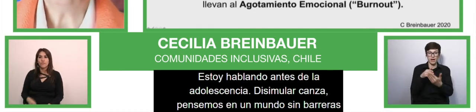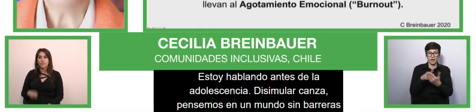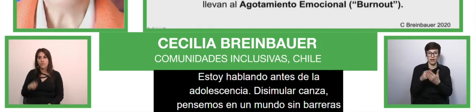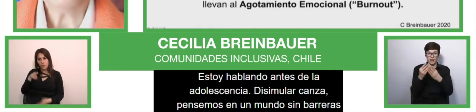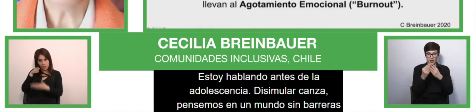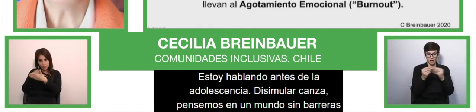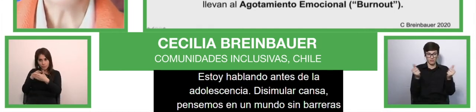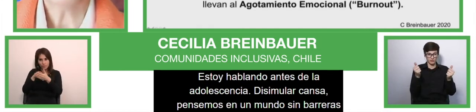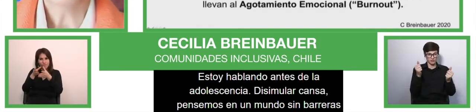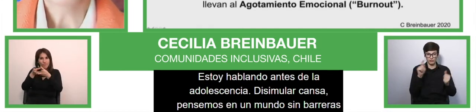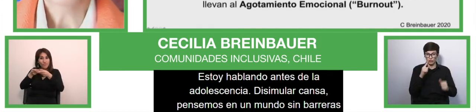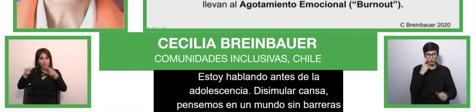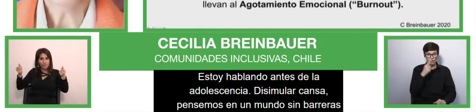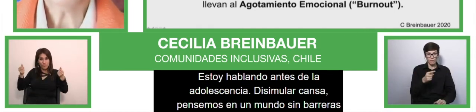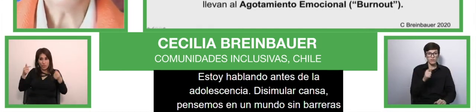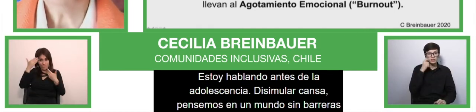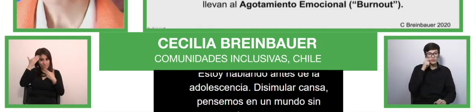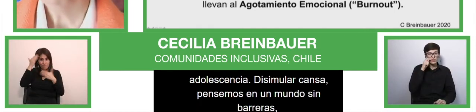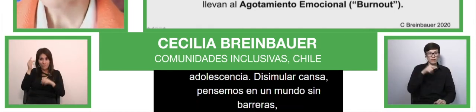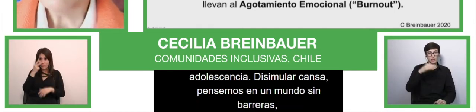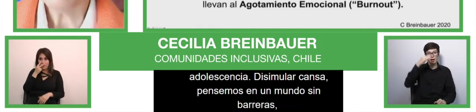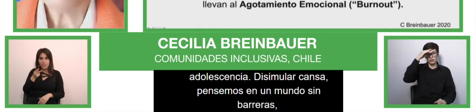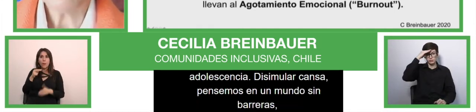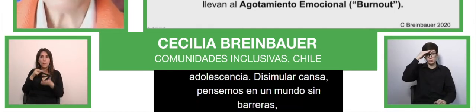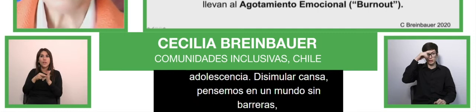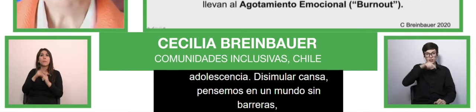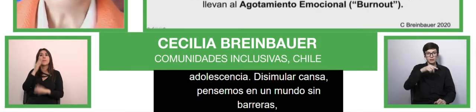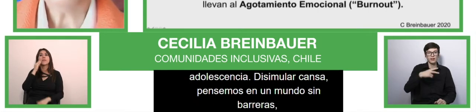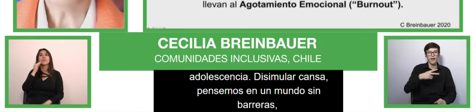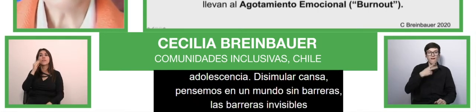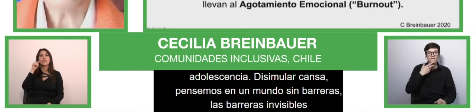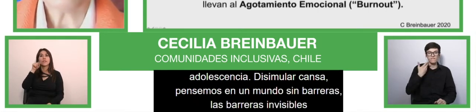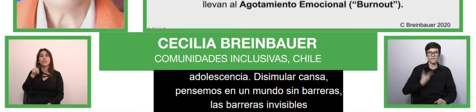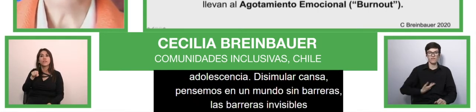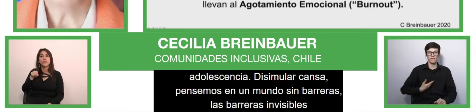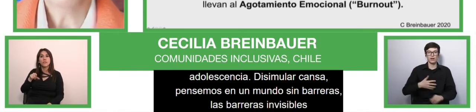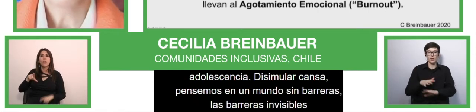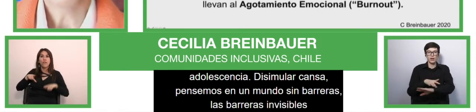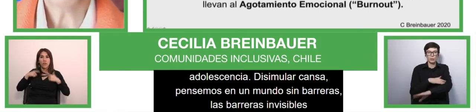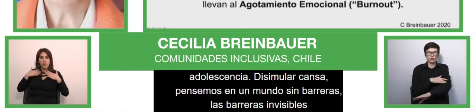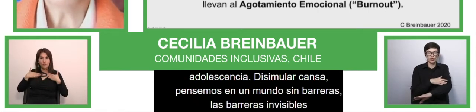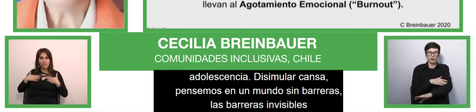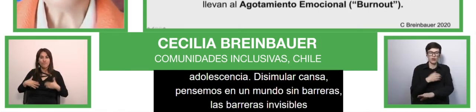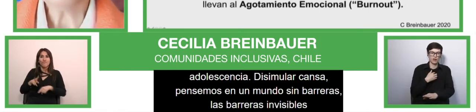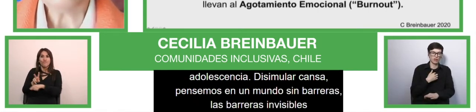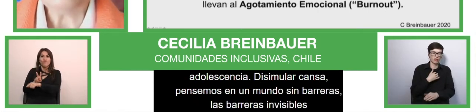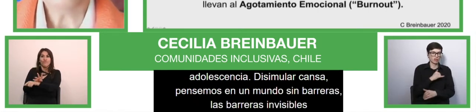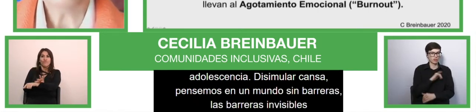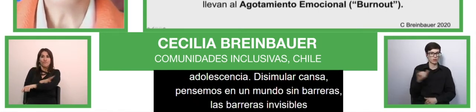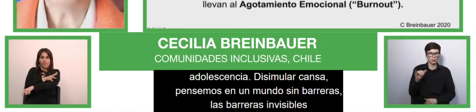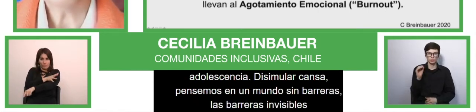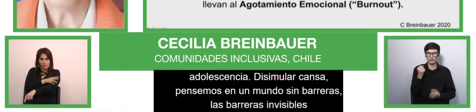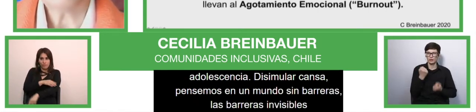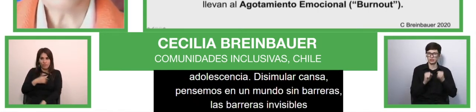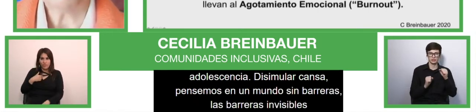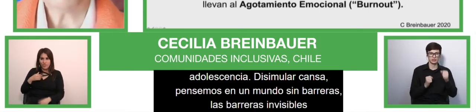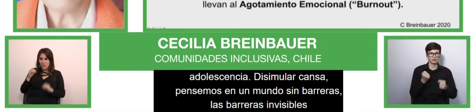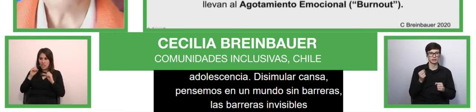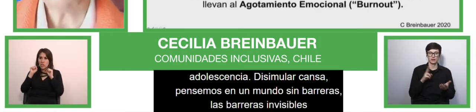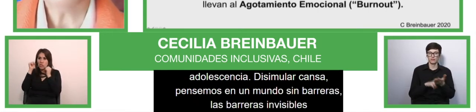forma de experiencias que son vividas emocionalmente con desagrado o como un estrés intenso